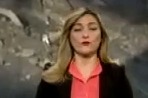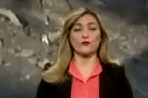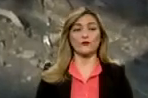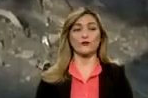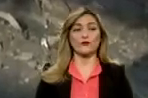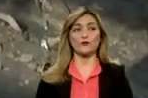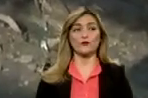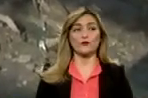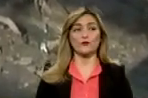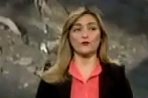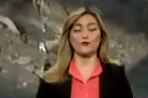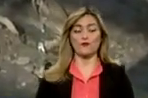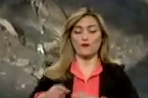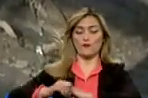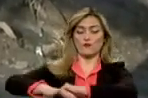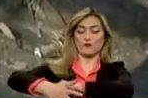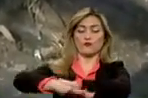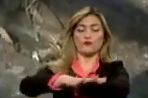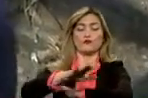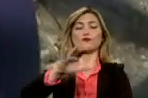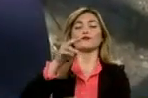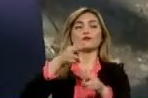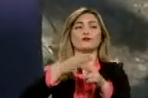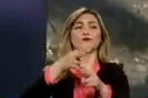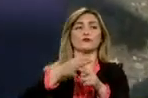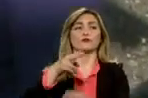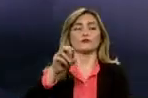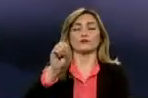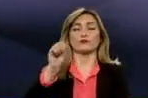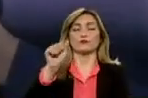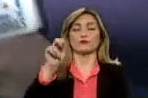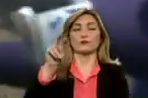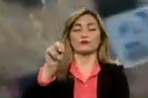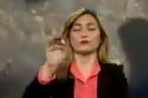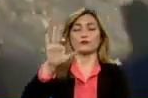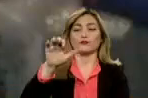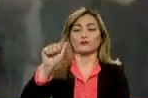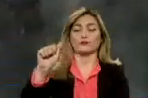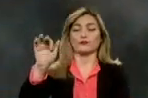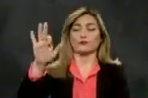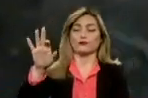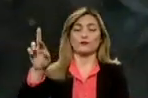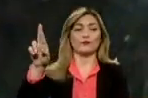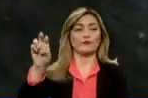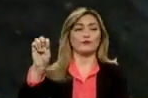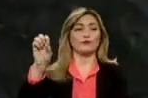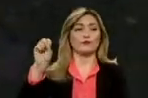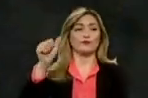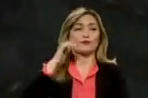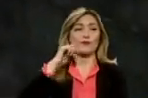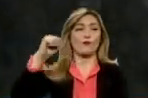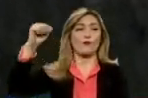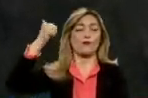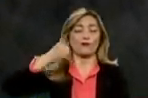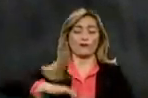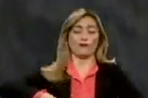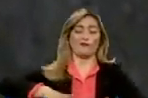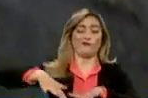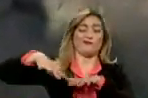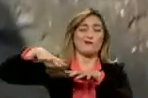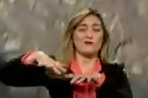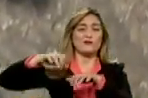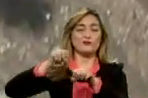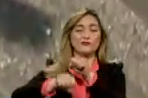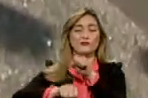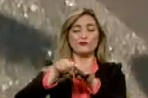Justamente esta es la quebrada Santa Teresa, donde colapsó el día de ayer, causando daños a